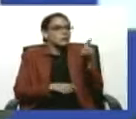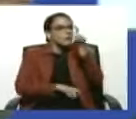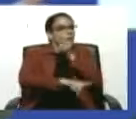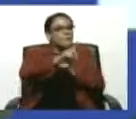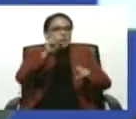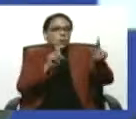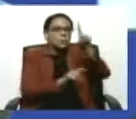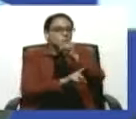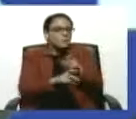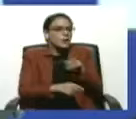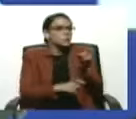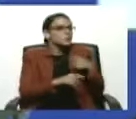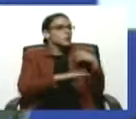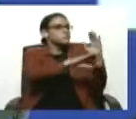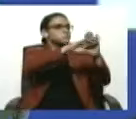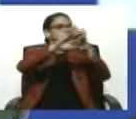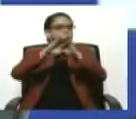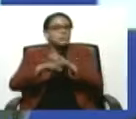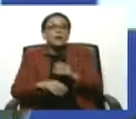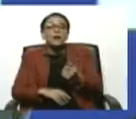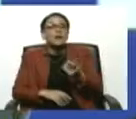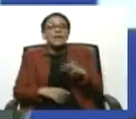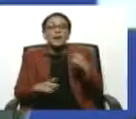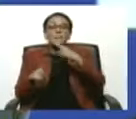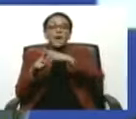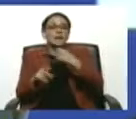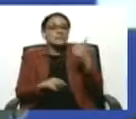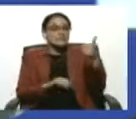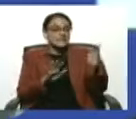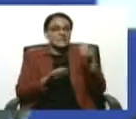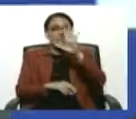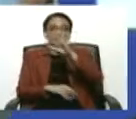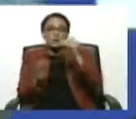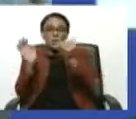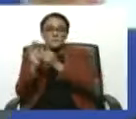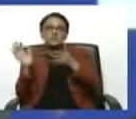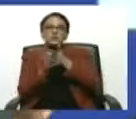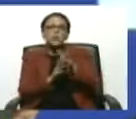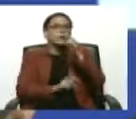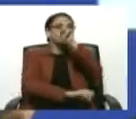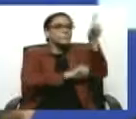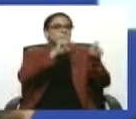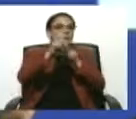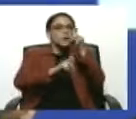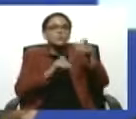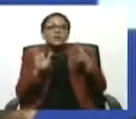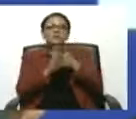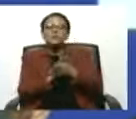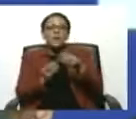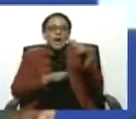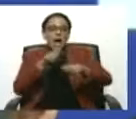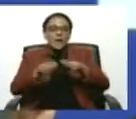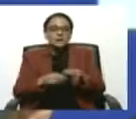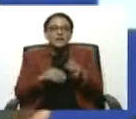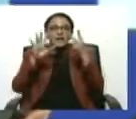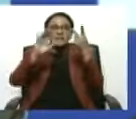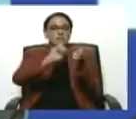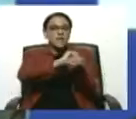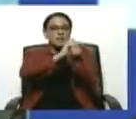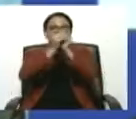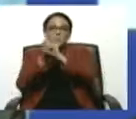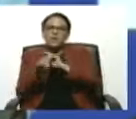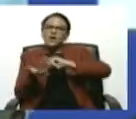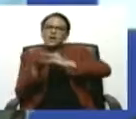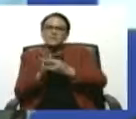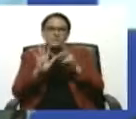65 mil asambleas se realizaron en el proceso de consulta sobre las 7 transformaciones. La primera